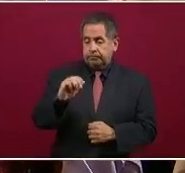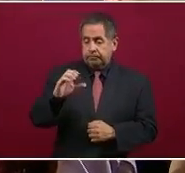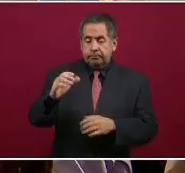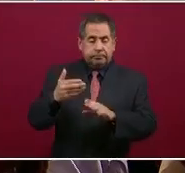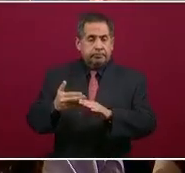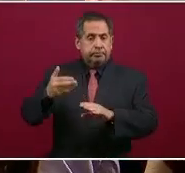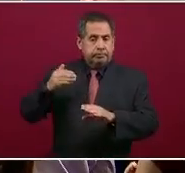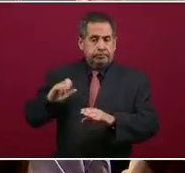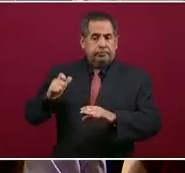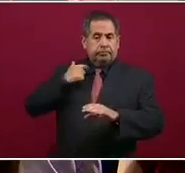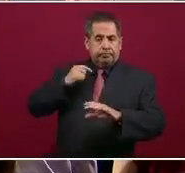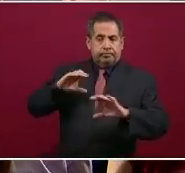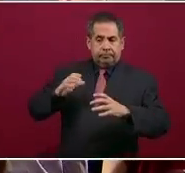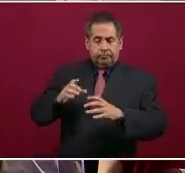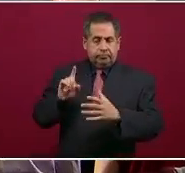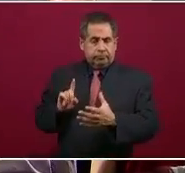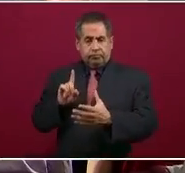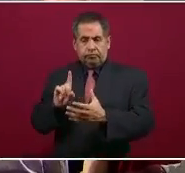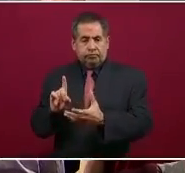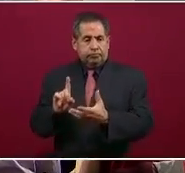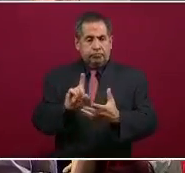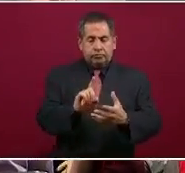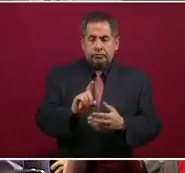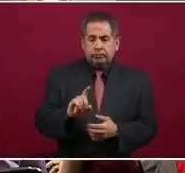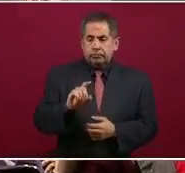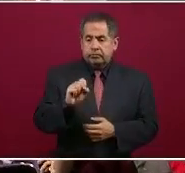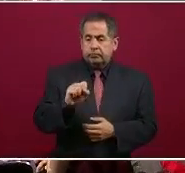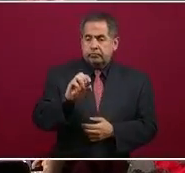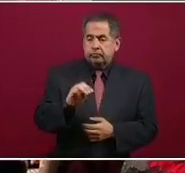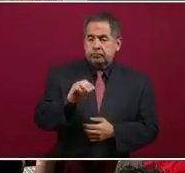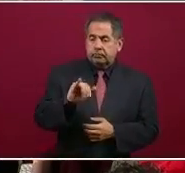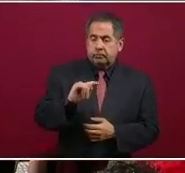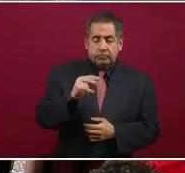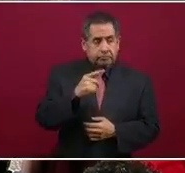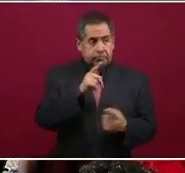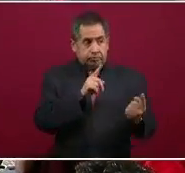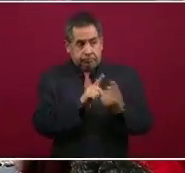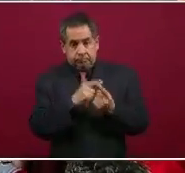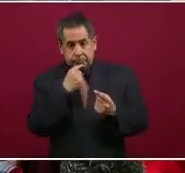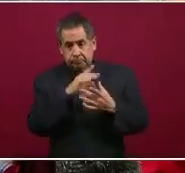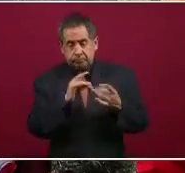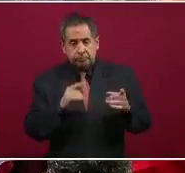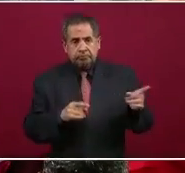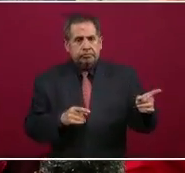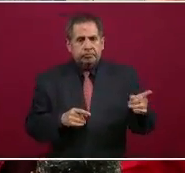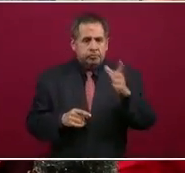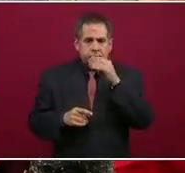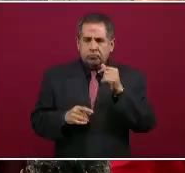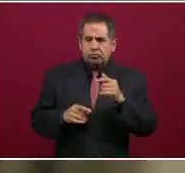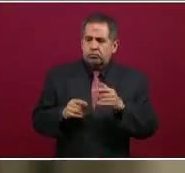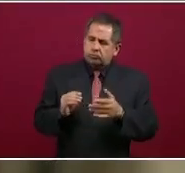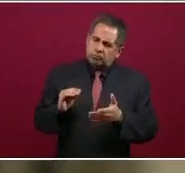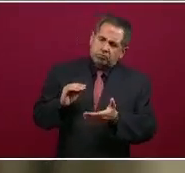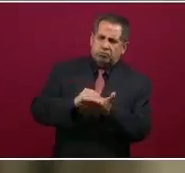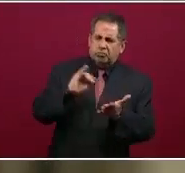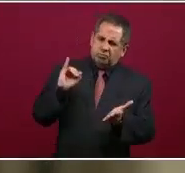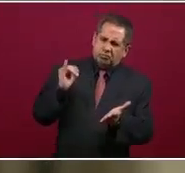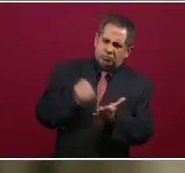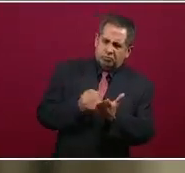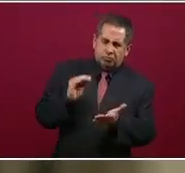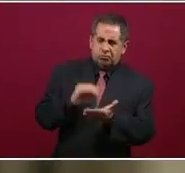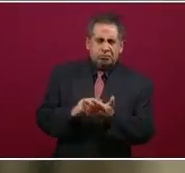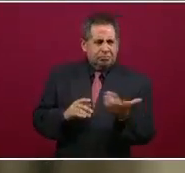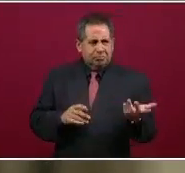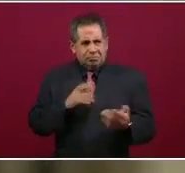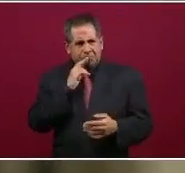México, bueno, de la delegación mexicana, Ken Smith, advierte que en efecto pues es sencillamente ilegal imponer este arancel. ¿No sería más fácil